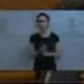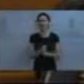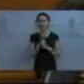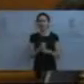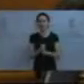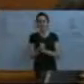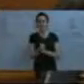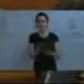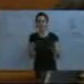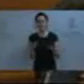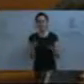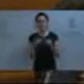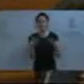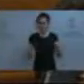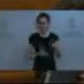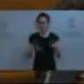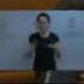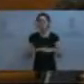en urgencias.